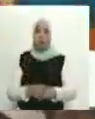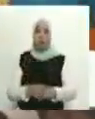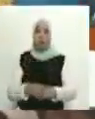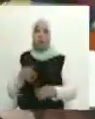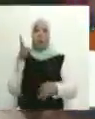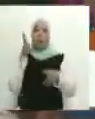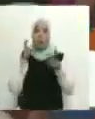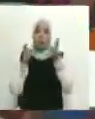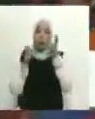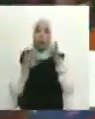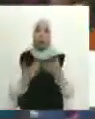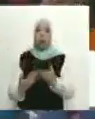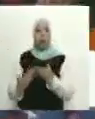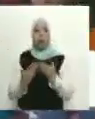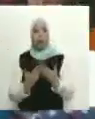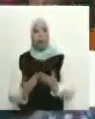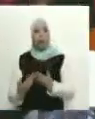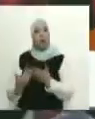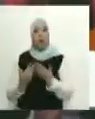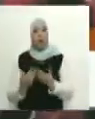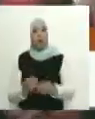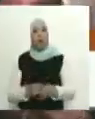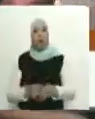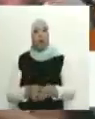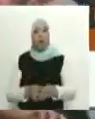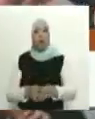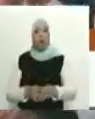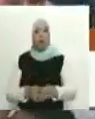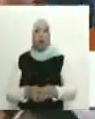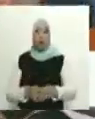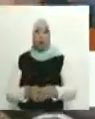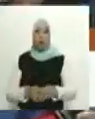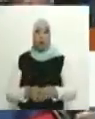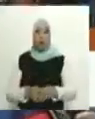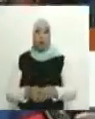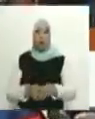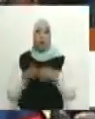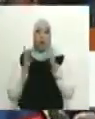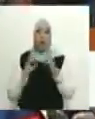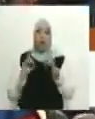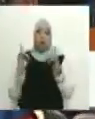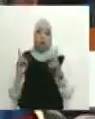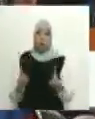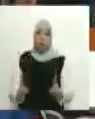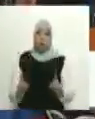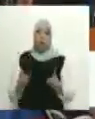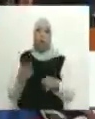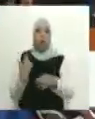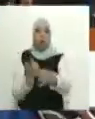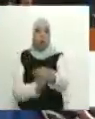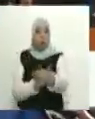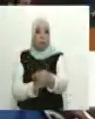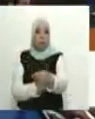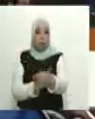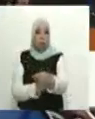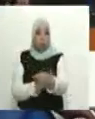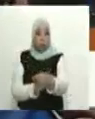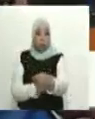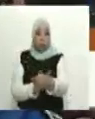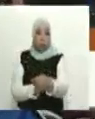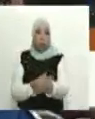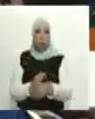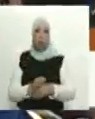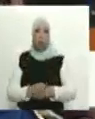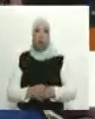Escuchamos, ustedes escucharon al presidente en estos días que designó al hermano Néstor Reverol